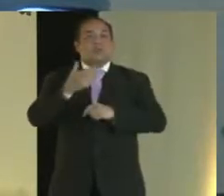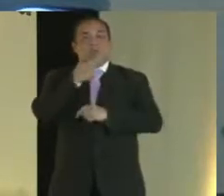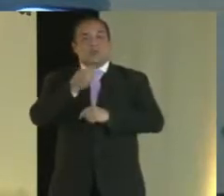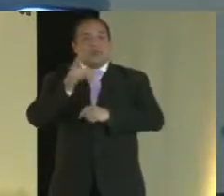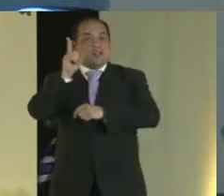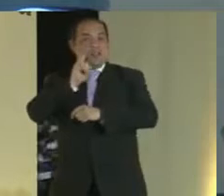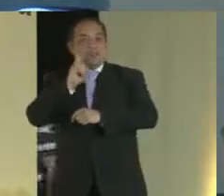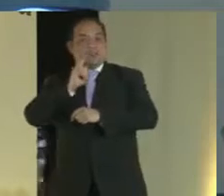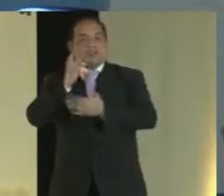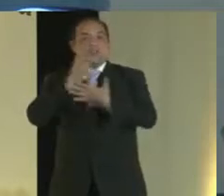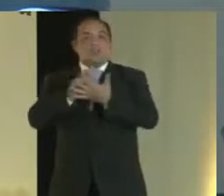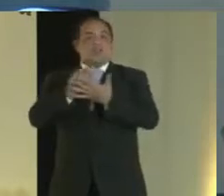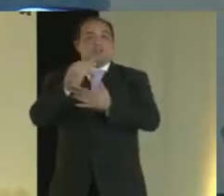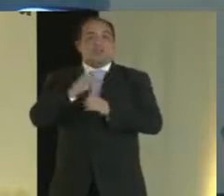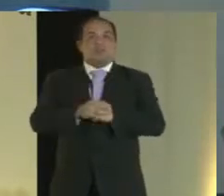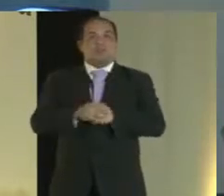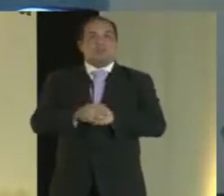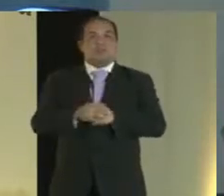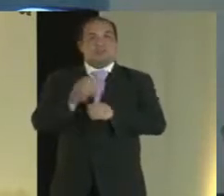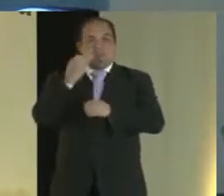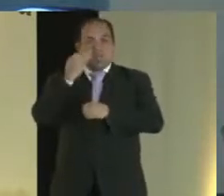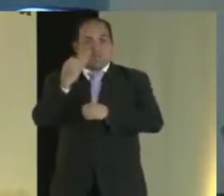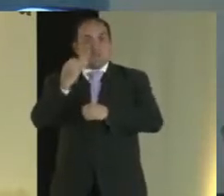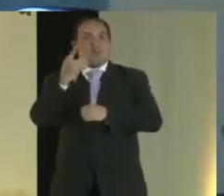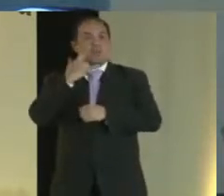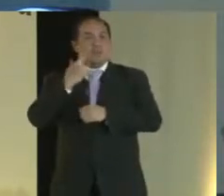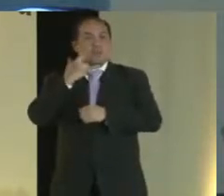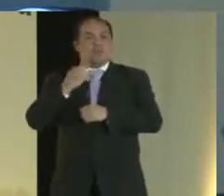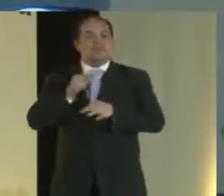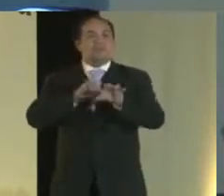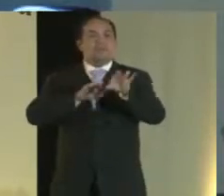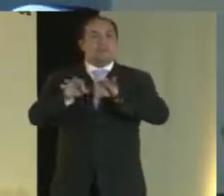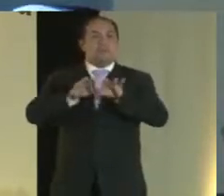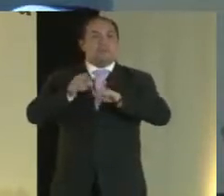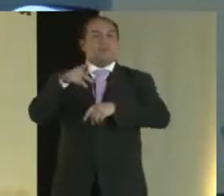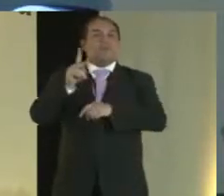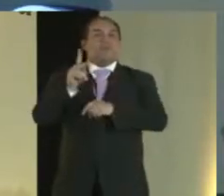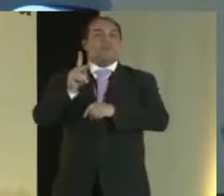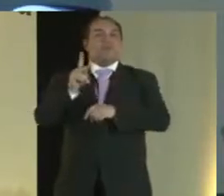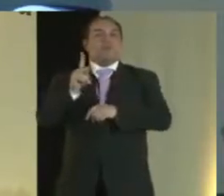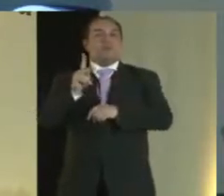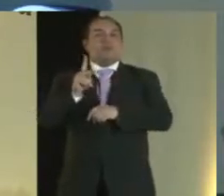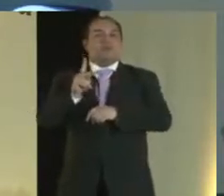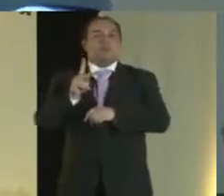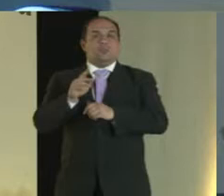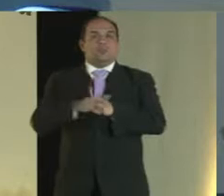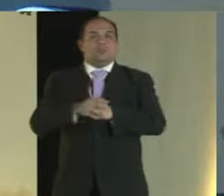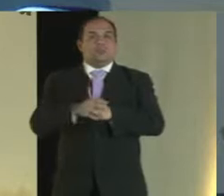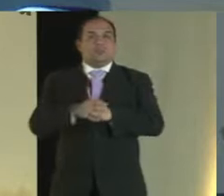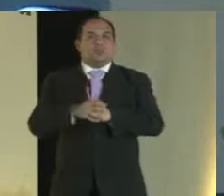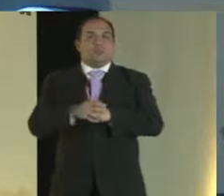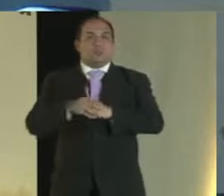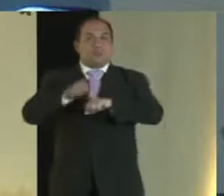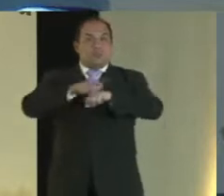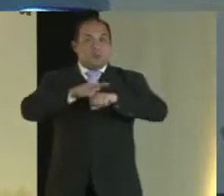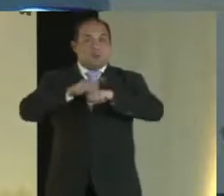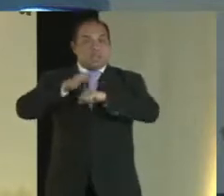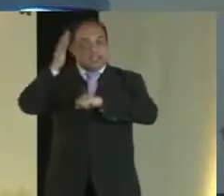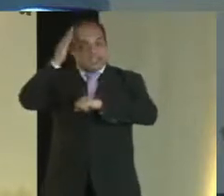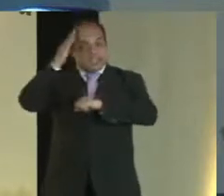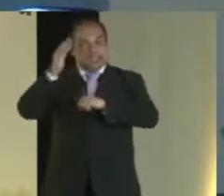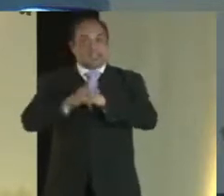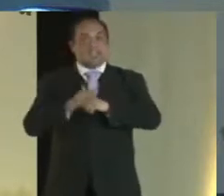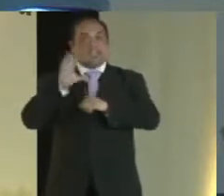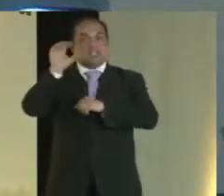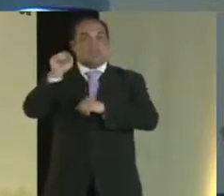han sido protagonistas de las luchas obreras, pero excepcionalmente dirigentes sindicales. Ello ha